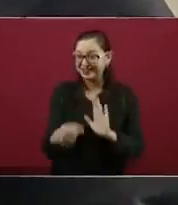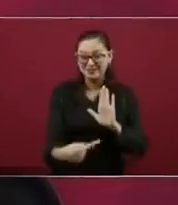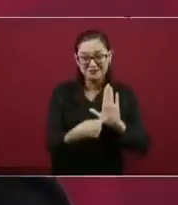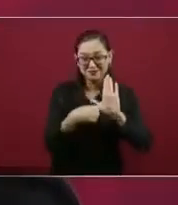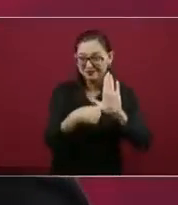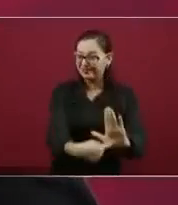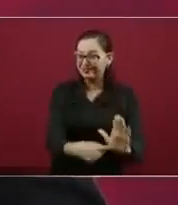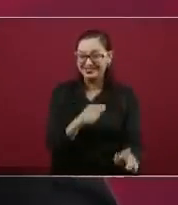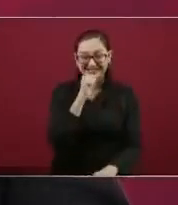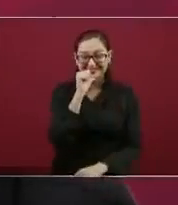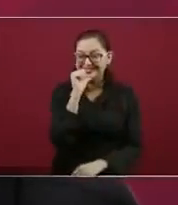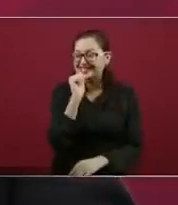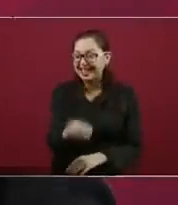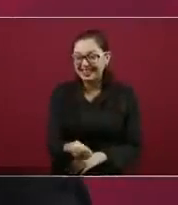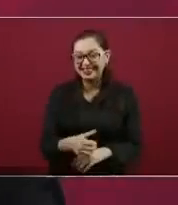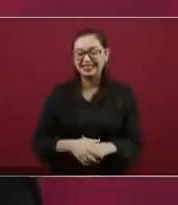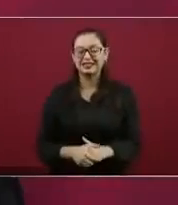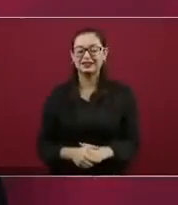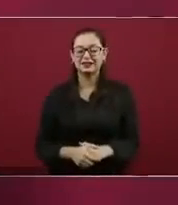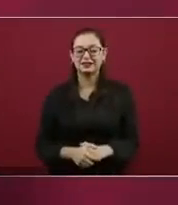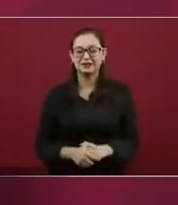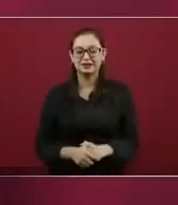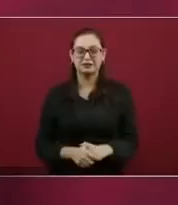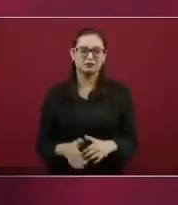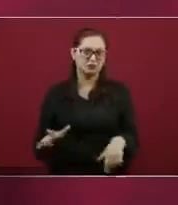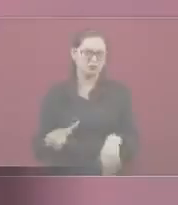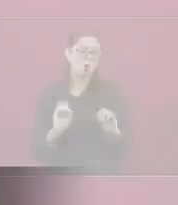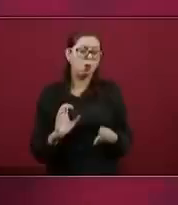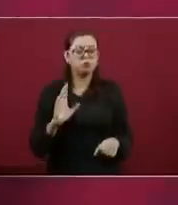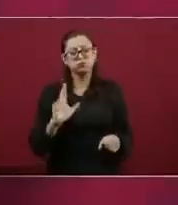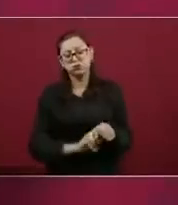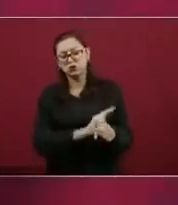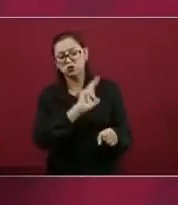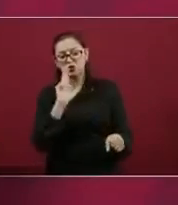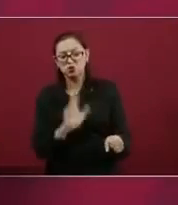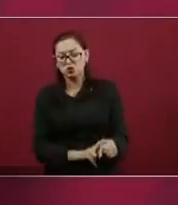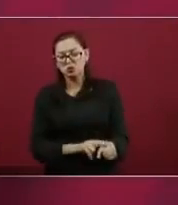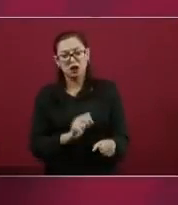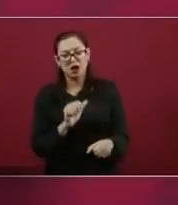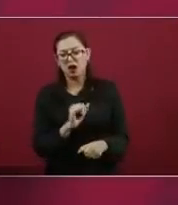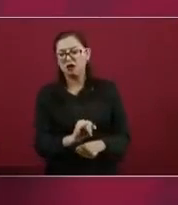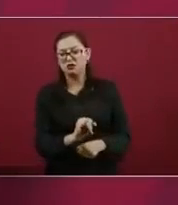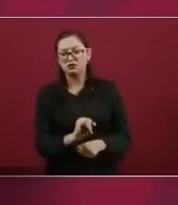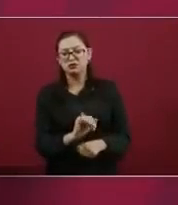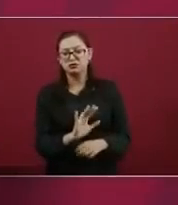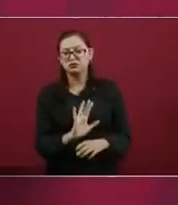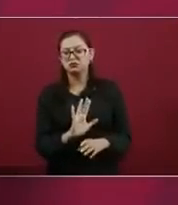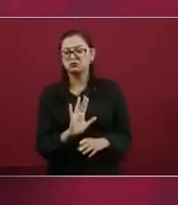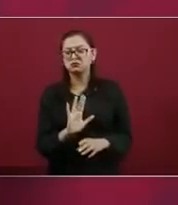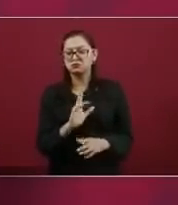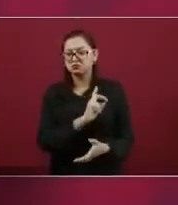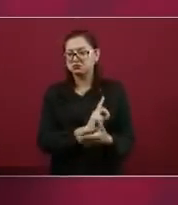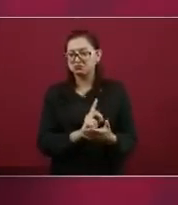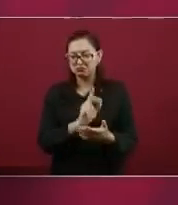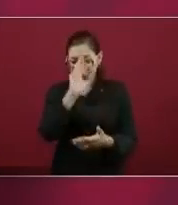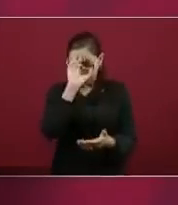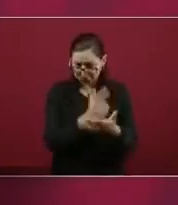publicado por respeto, claro, que no hubieron